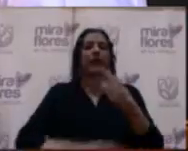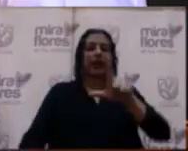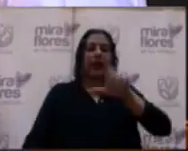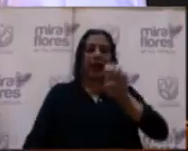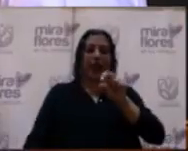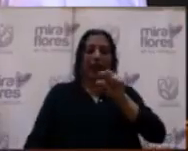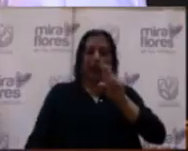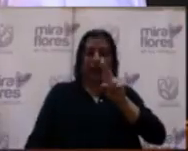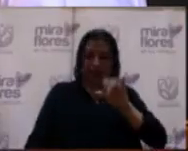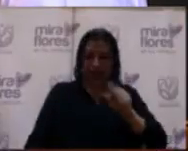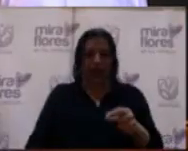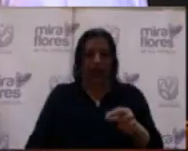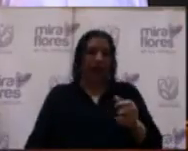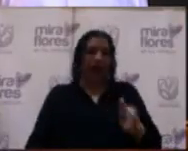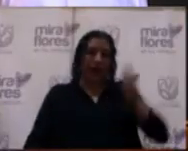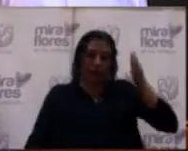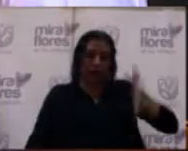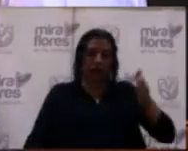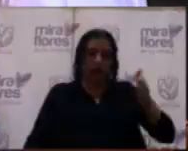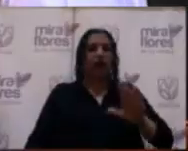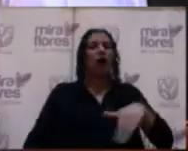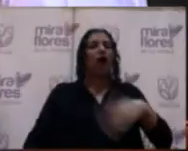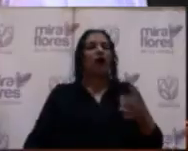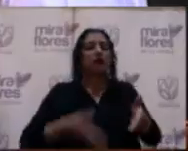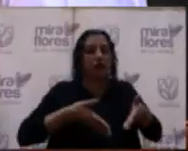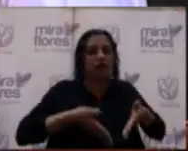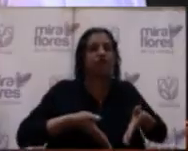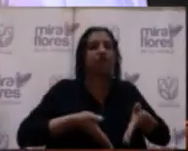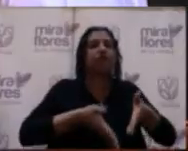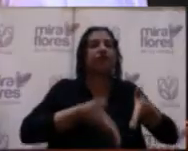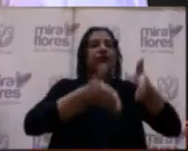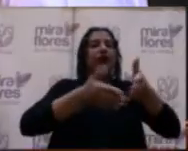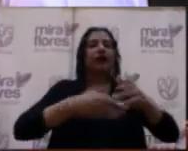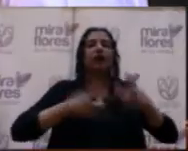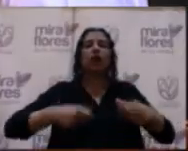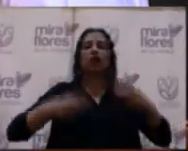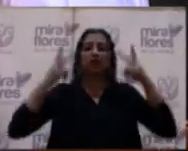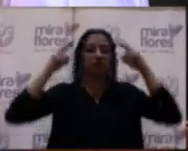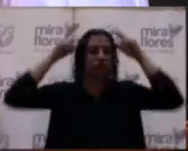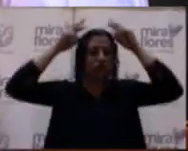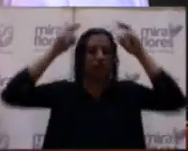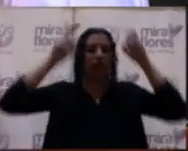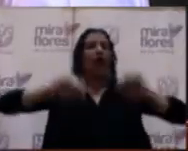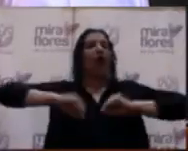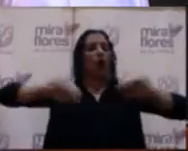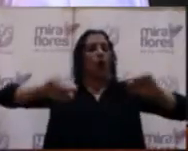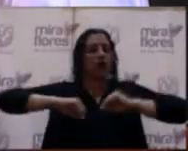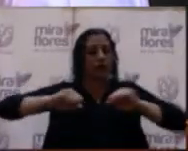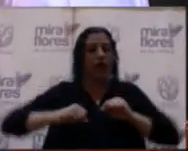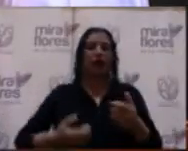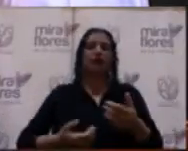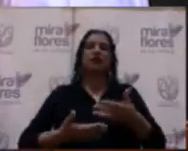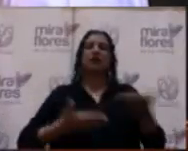Al costado existe de este pasaje una peluquería, un spa, una